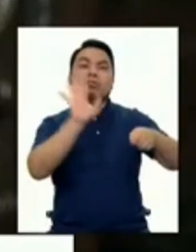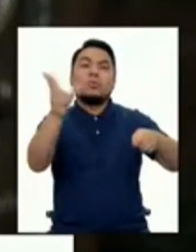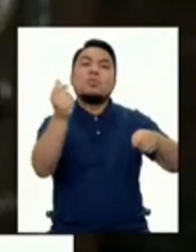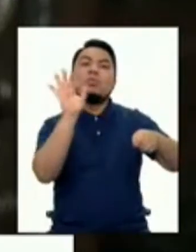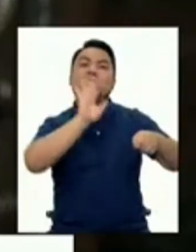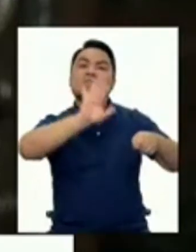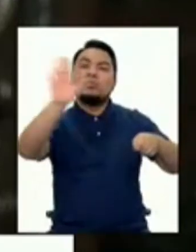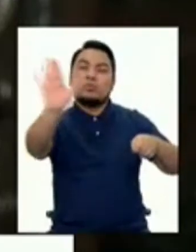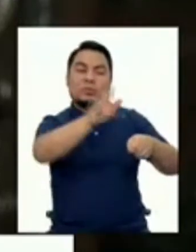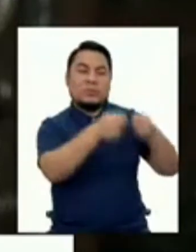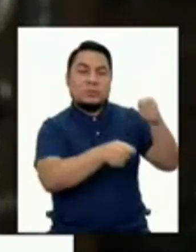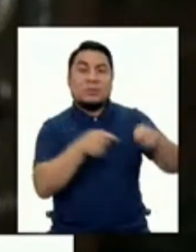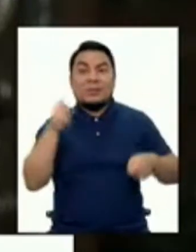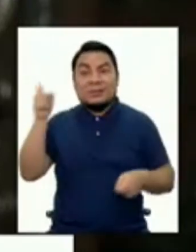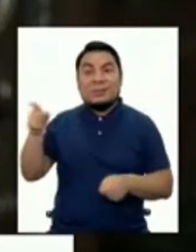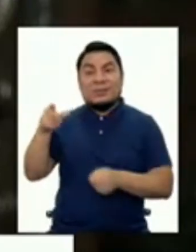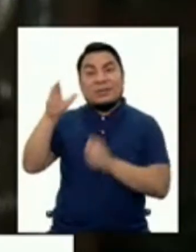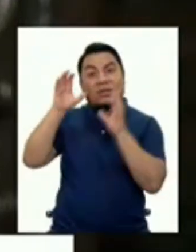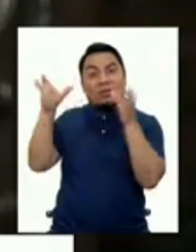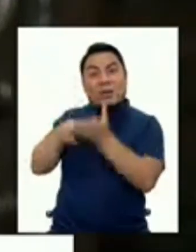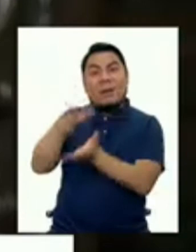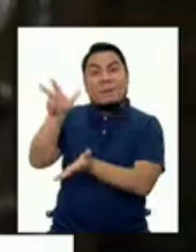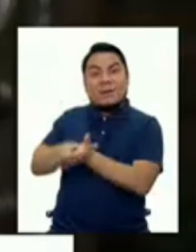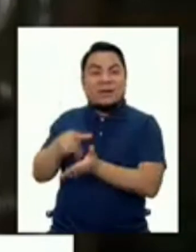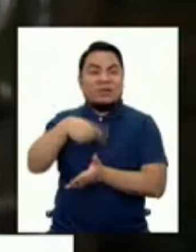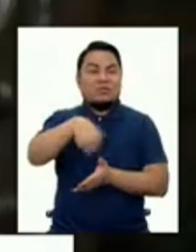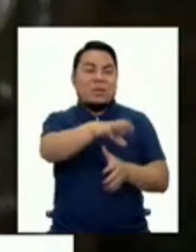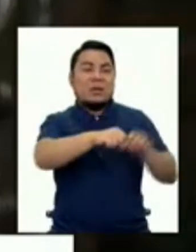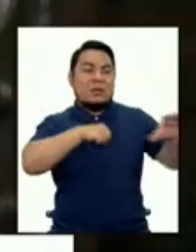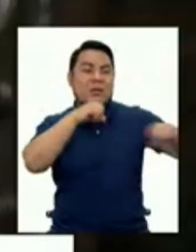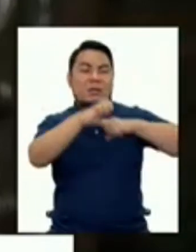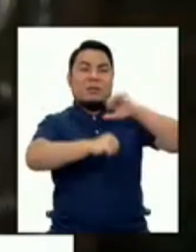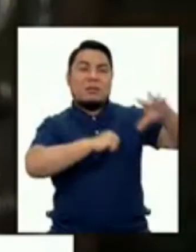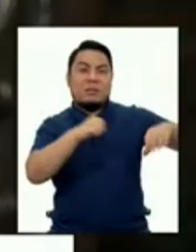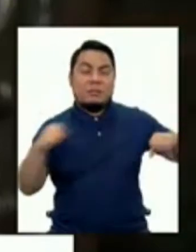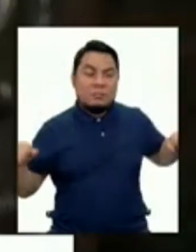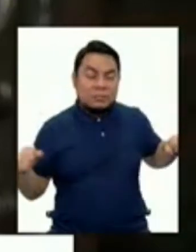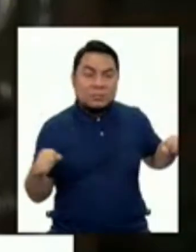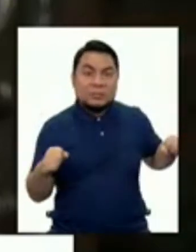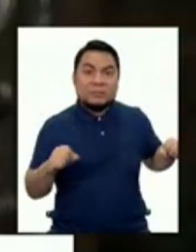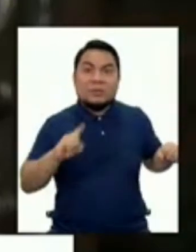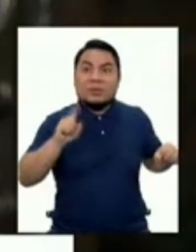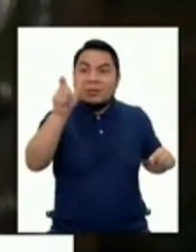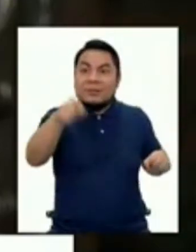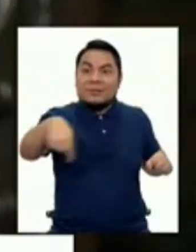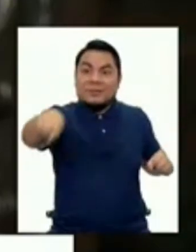ahorros. Nosotros creemos que, como parte de la reactivación económica,